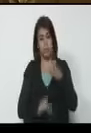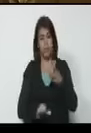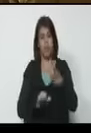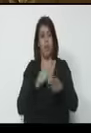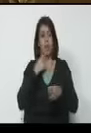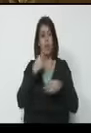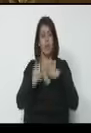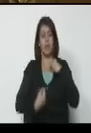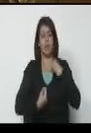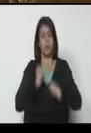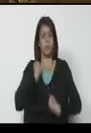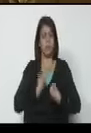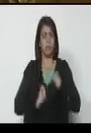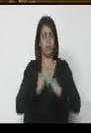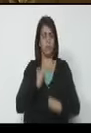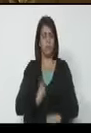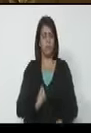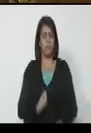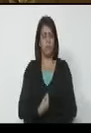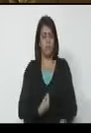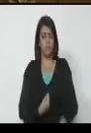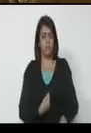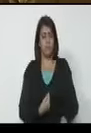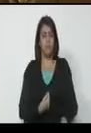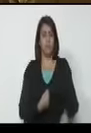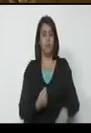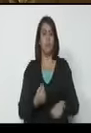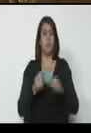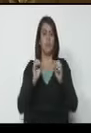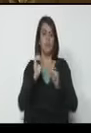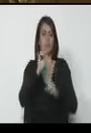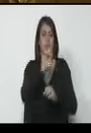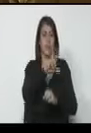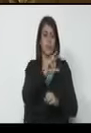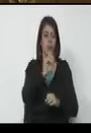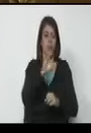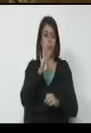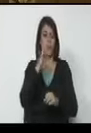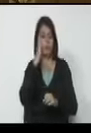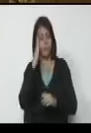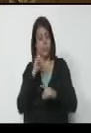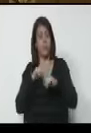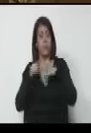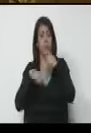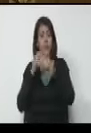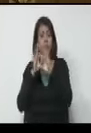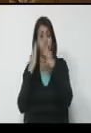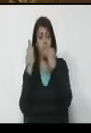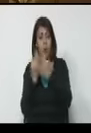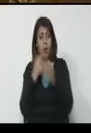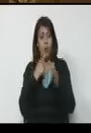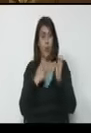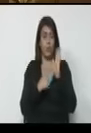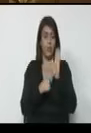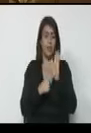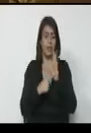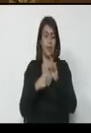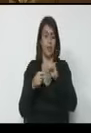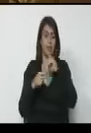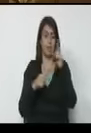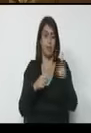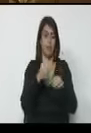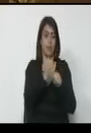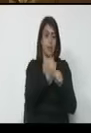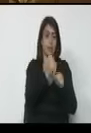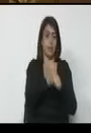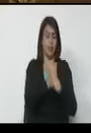la desesperación que prácticamente duermen alrededor de 3 o 4 horas para poder cumplir con su familia y con el